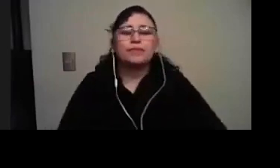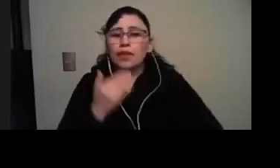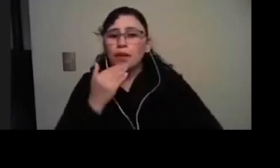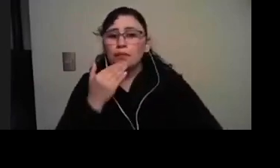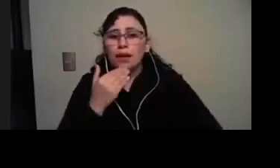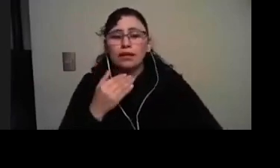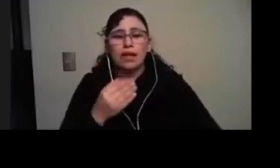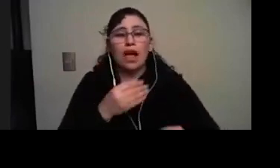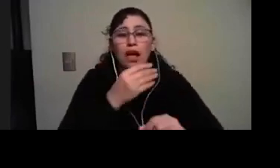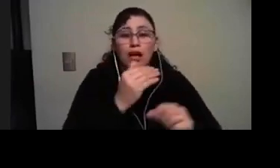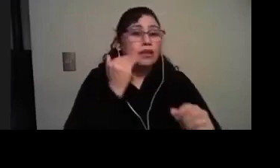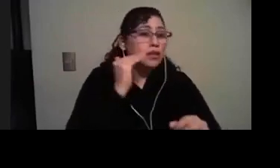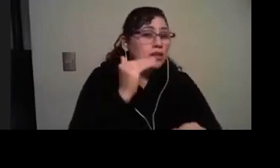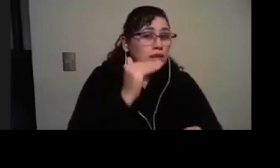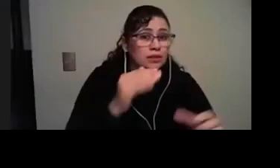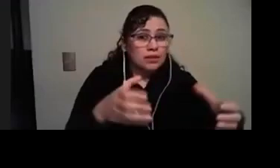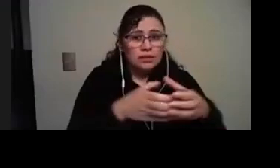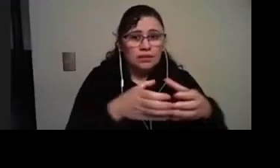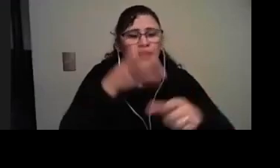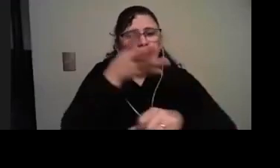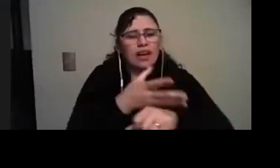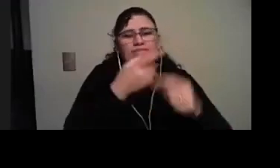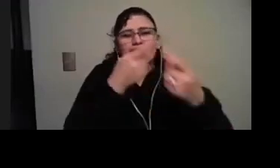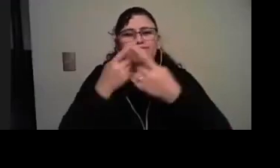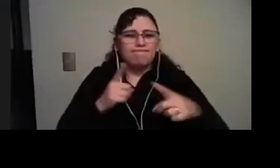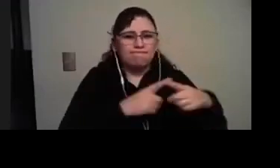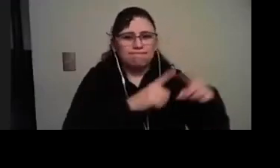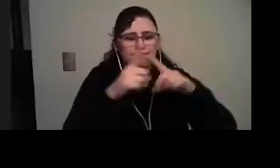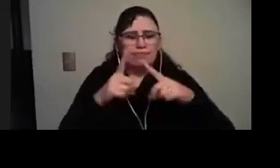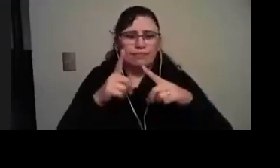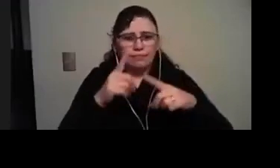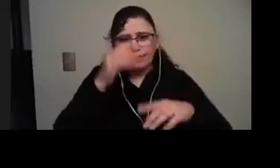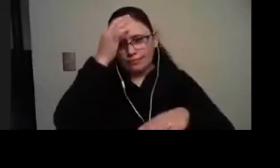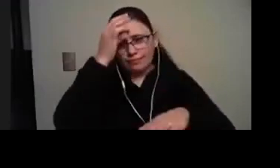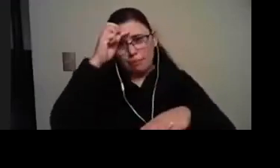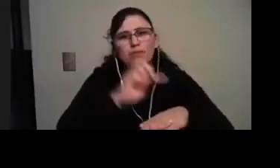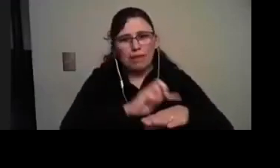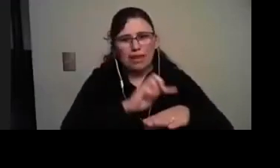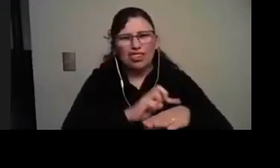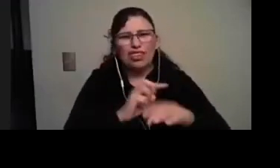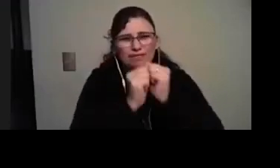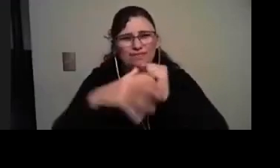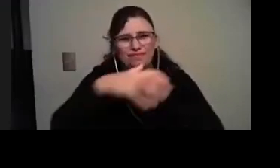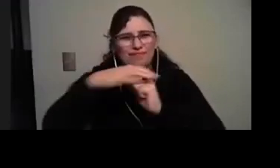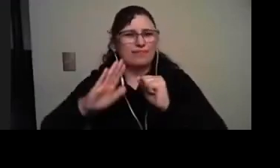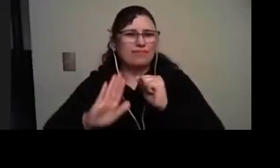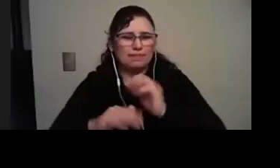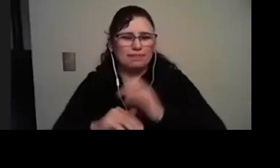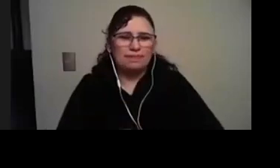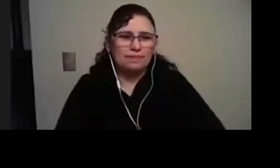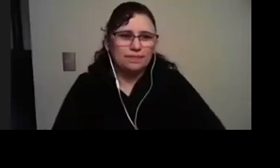de pacientes que tienen este tipo de patología, ¿ya? Ah,